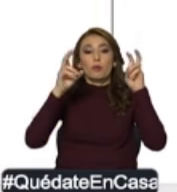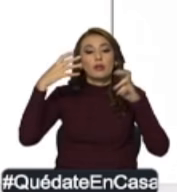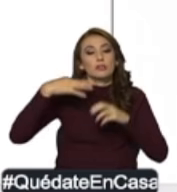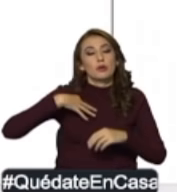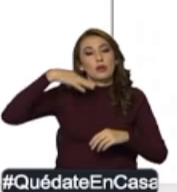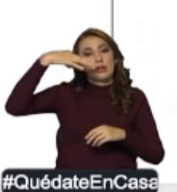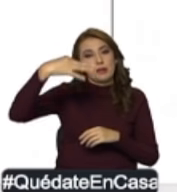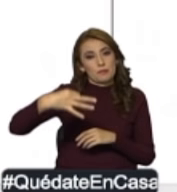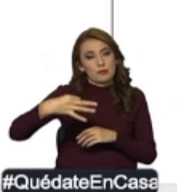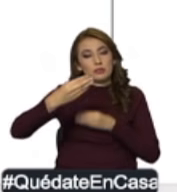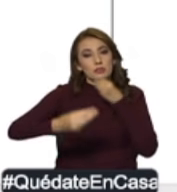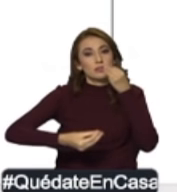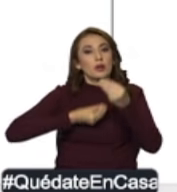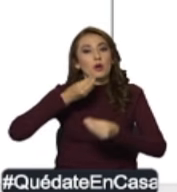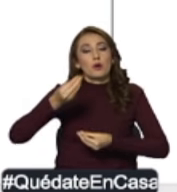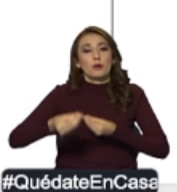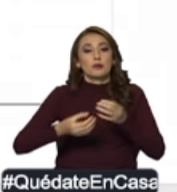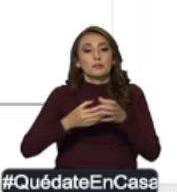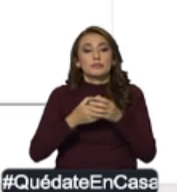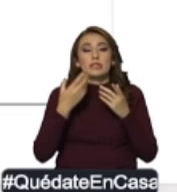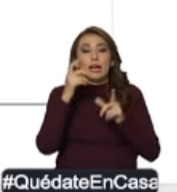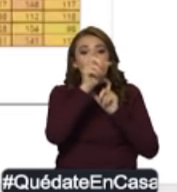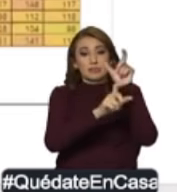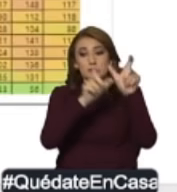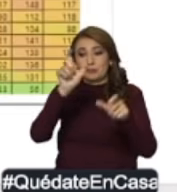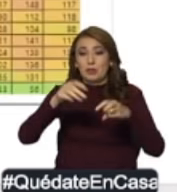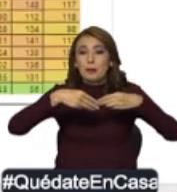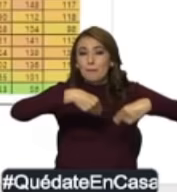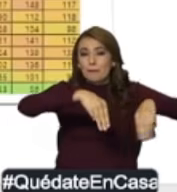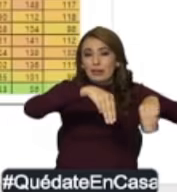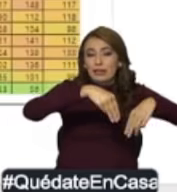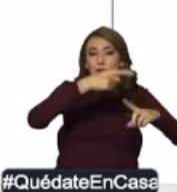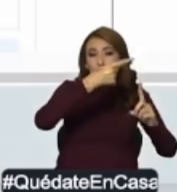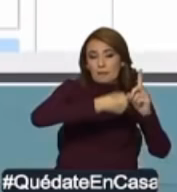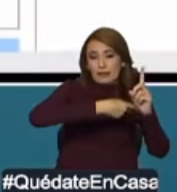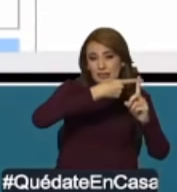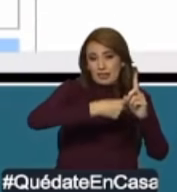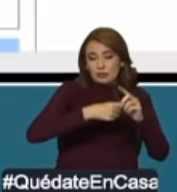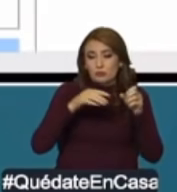viendo el tema de las aglomeraciones. Hasta el momento nosotros hemos recibido